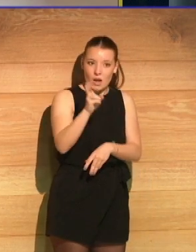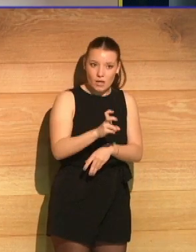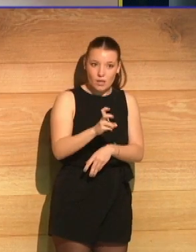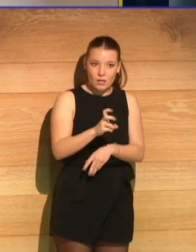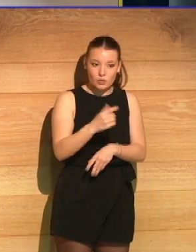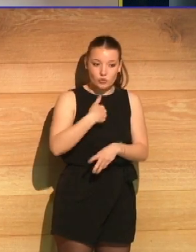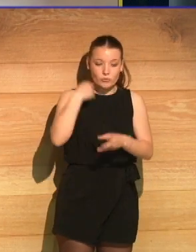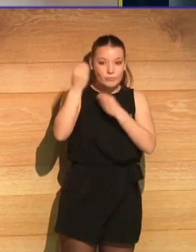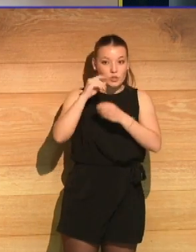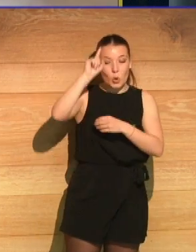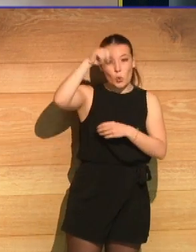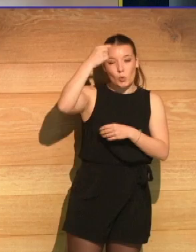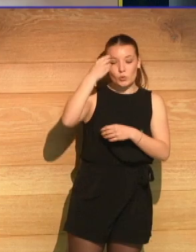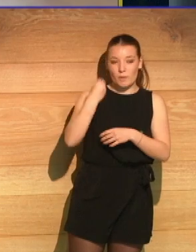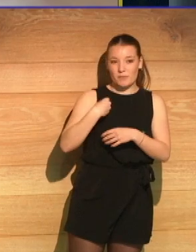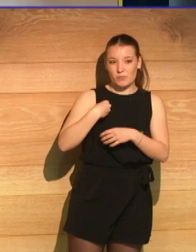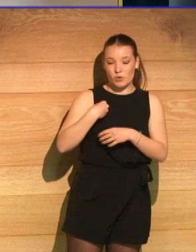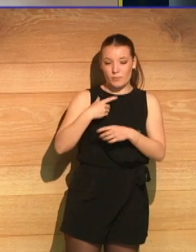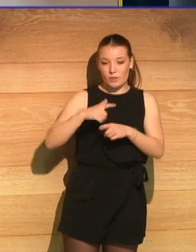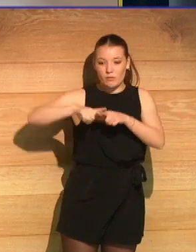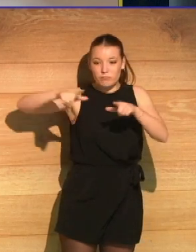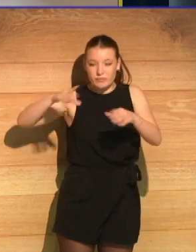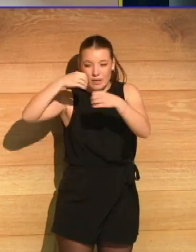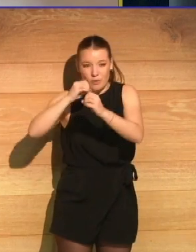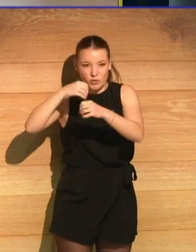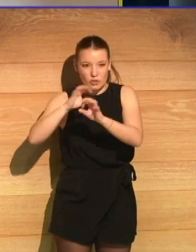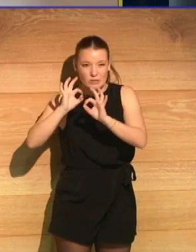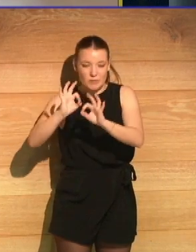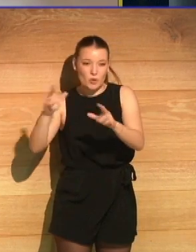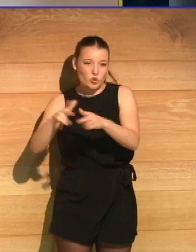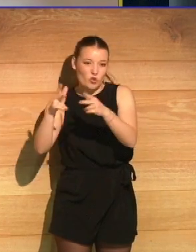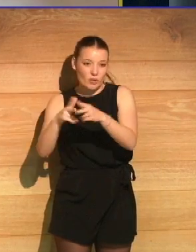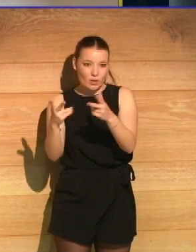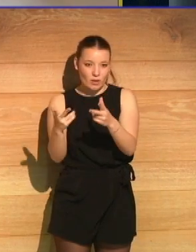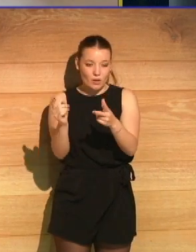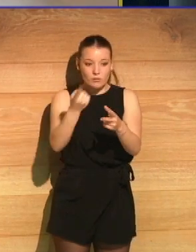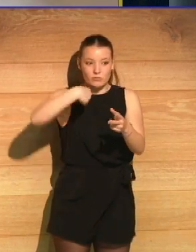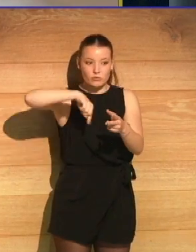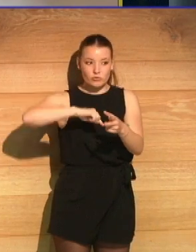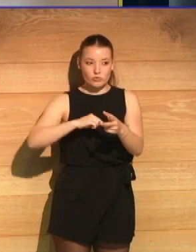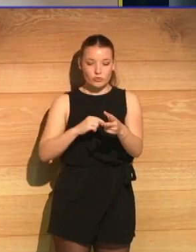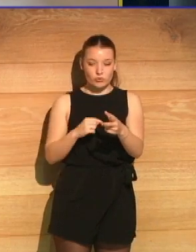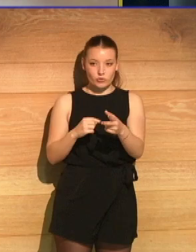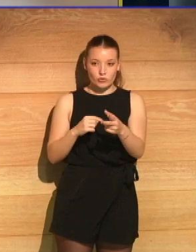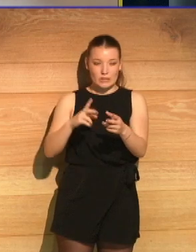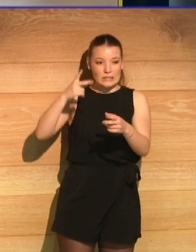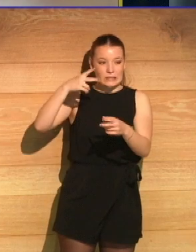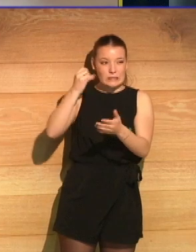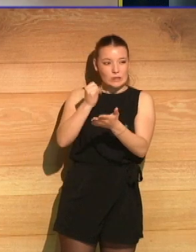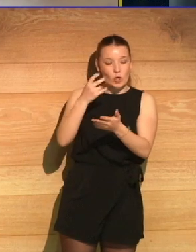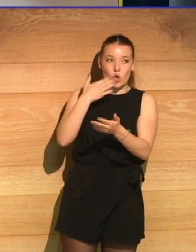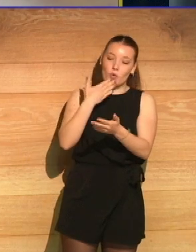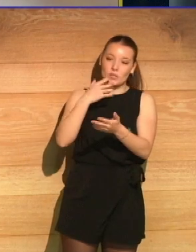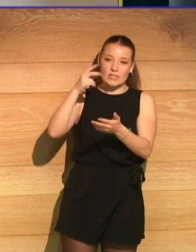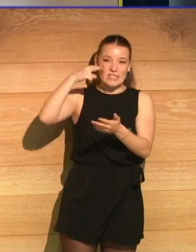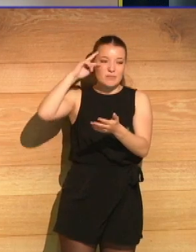la cultura es el laboratorio de la sociedad, es donde realizamos experimentos que no podemos hacer fuera de este espacio cerrado